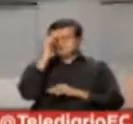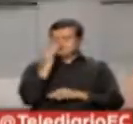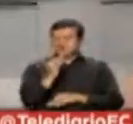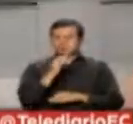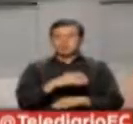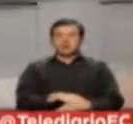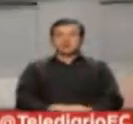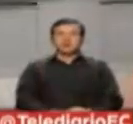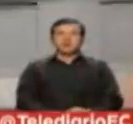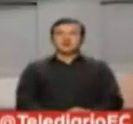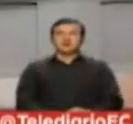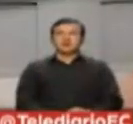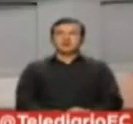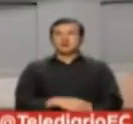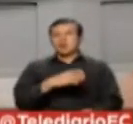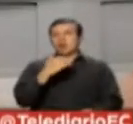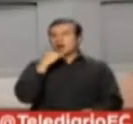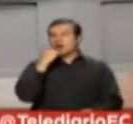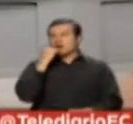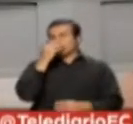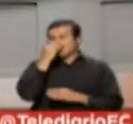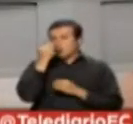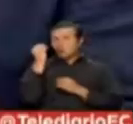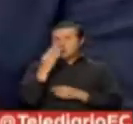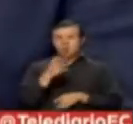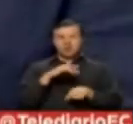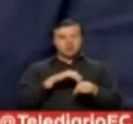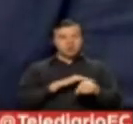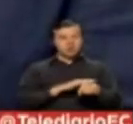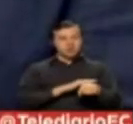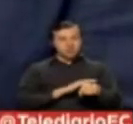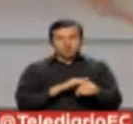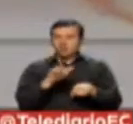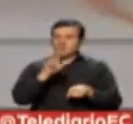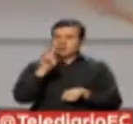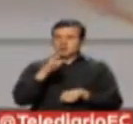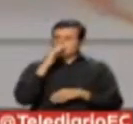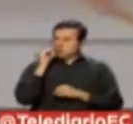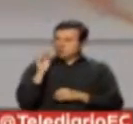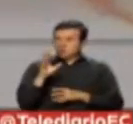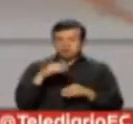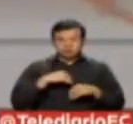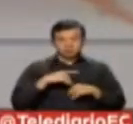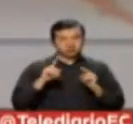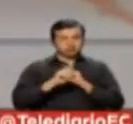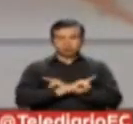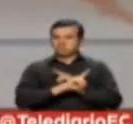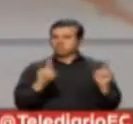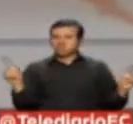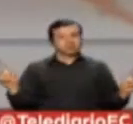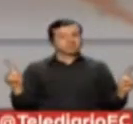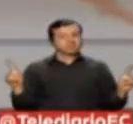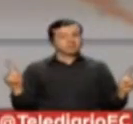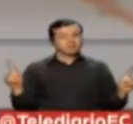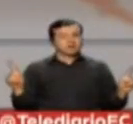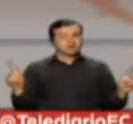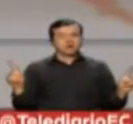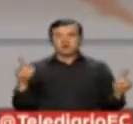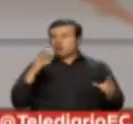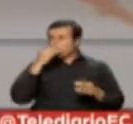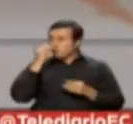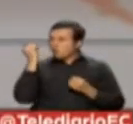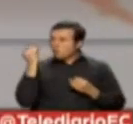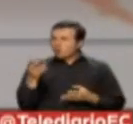hacer frente a un brote de xenofobia en el sistema educativo no podemos permitirlo de ninguna manera xenofobia